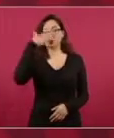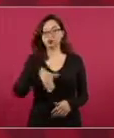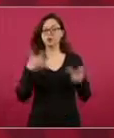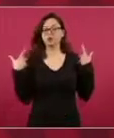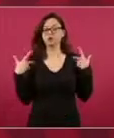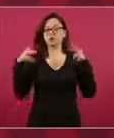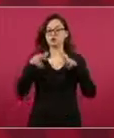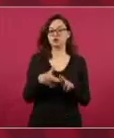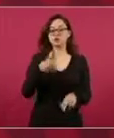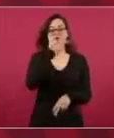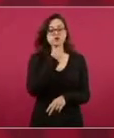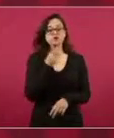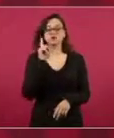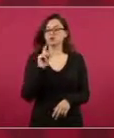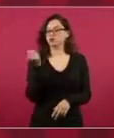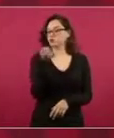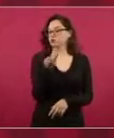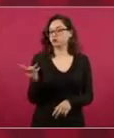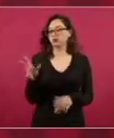Solo